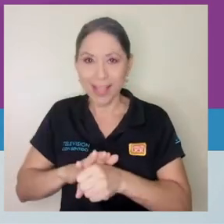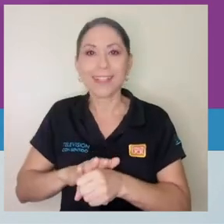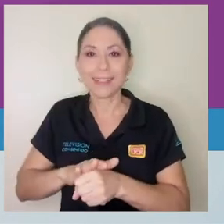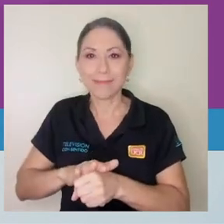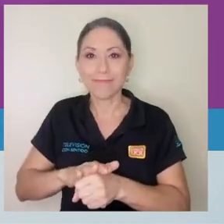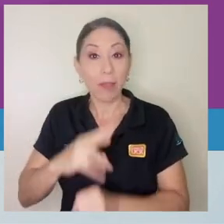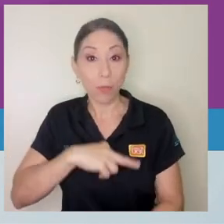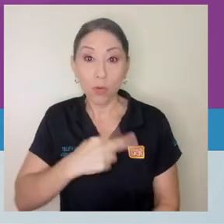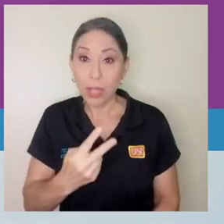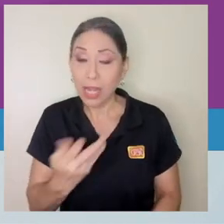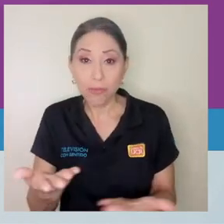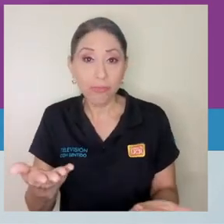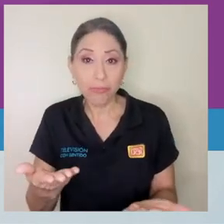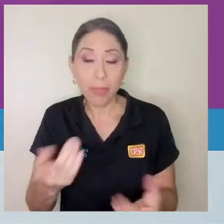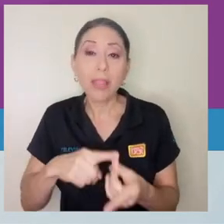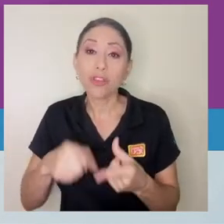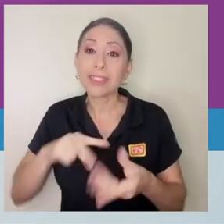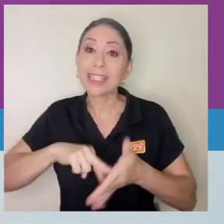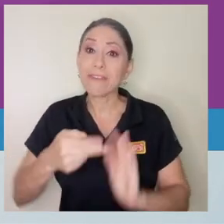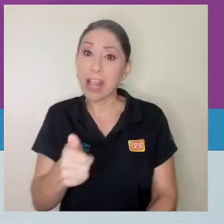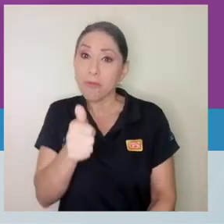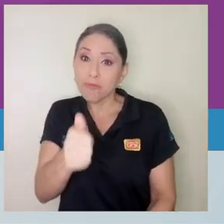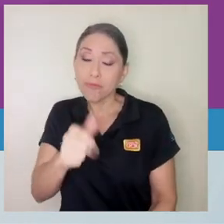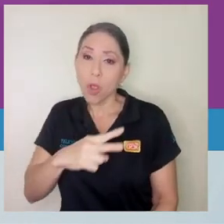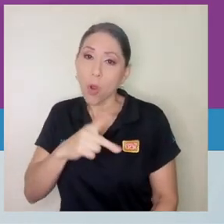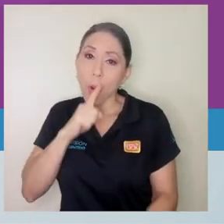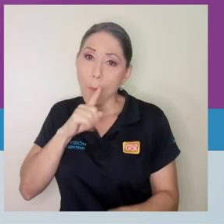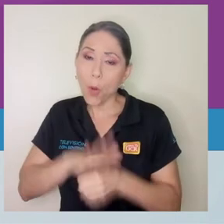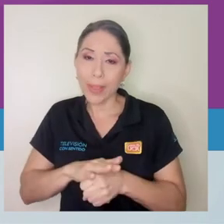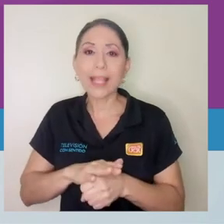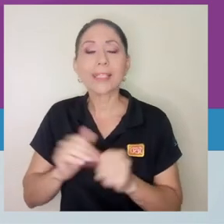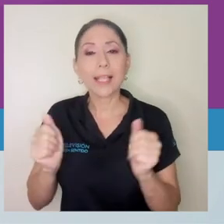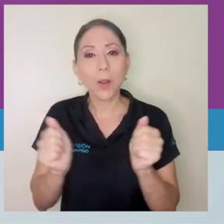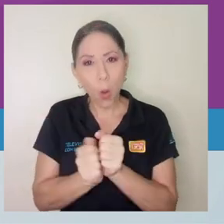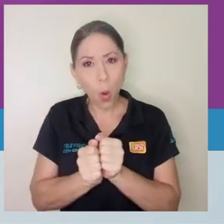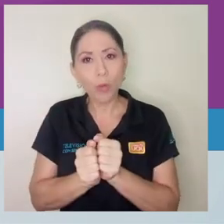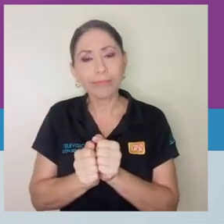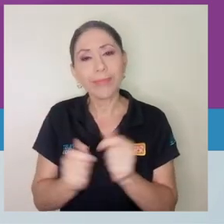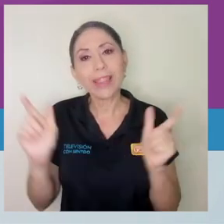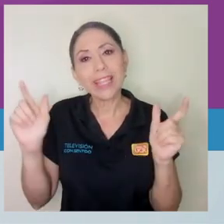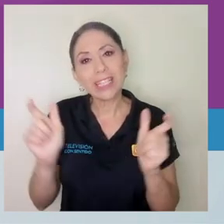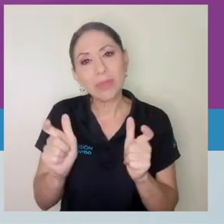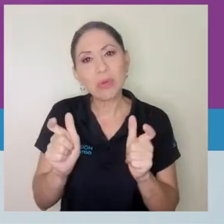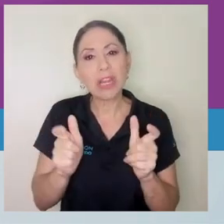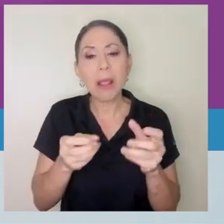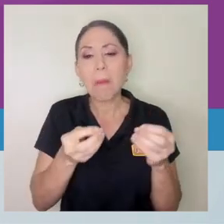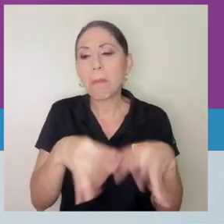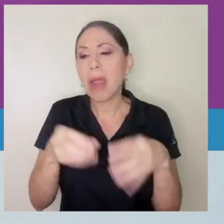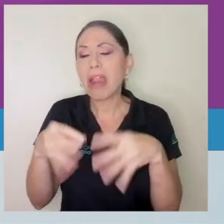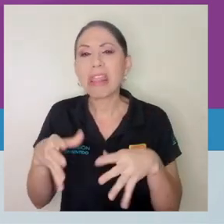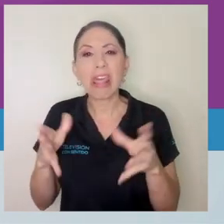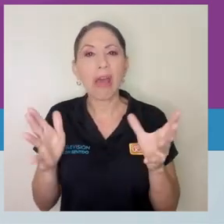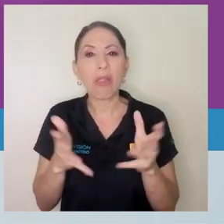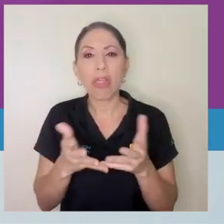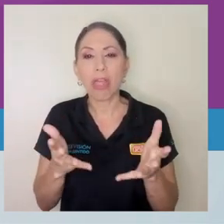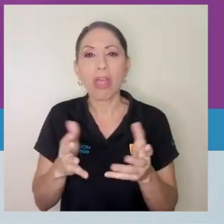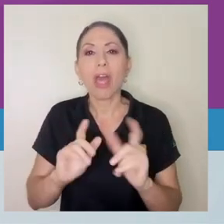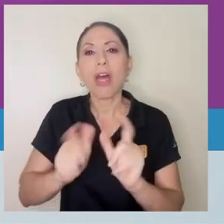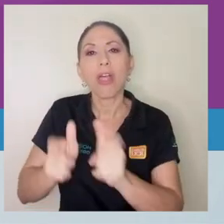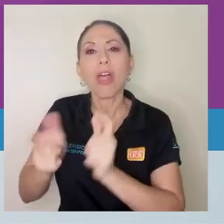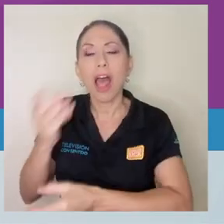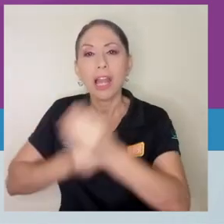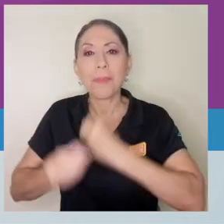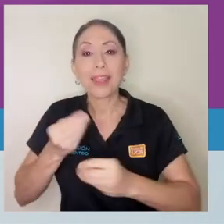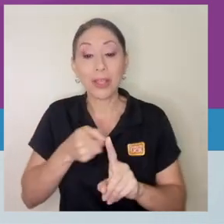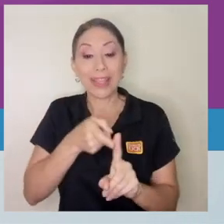¿verdad? Es voluntario, entonces pues es comprometerse un poco con disminuir la pérdida y desperdicio de alimentos desde el ámbito que